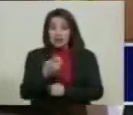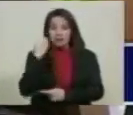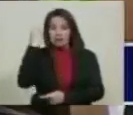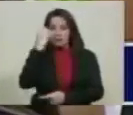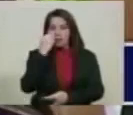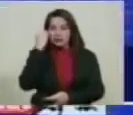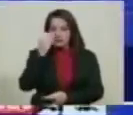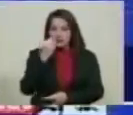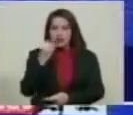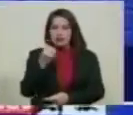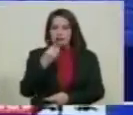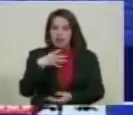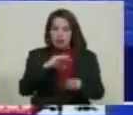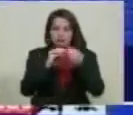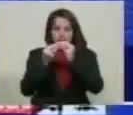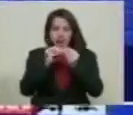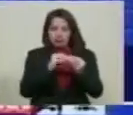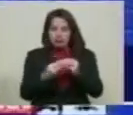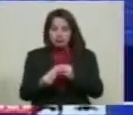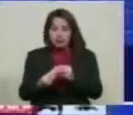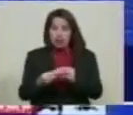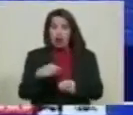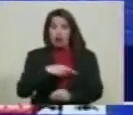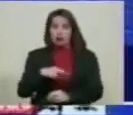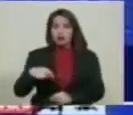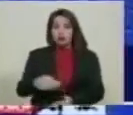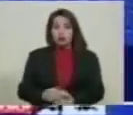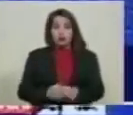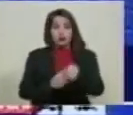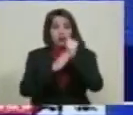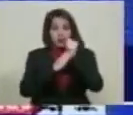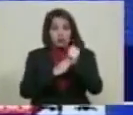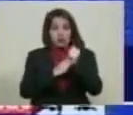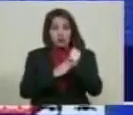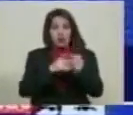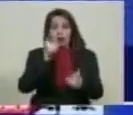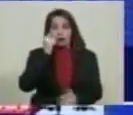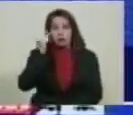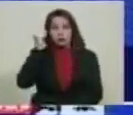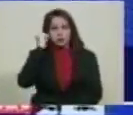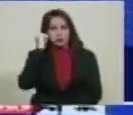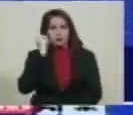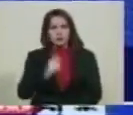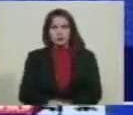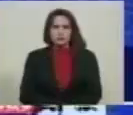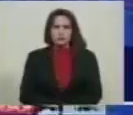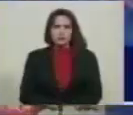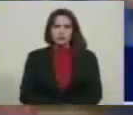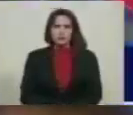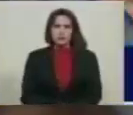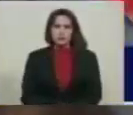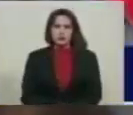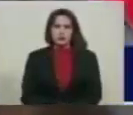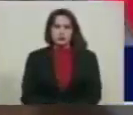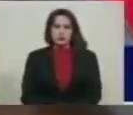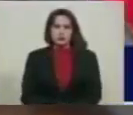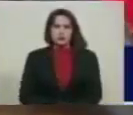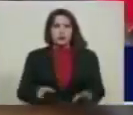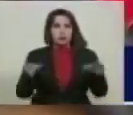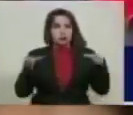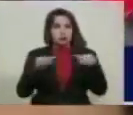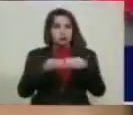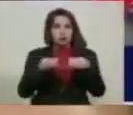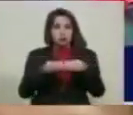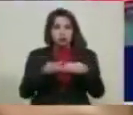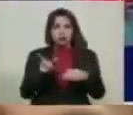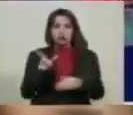revolucionarias, los dirigentes, las dirigentes de nuestro Partido Socialista, de